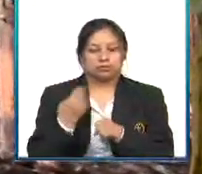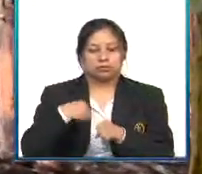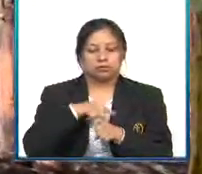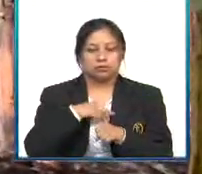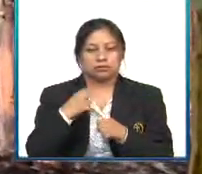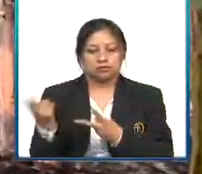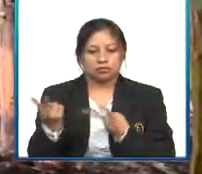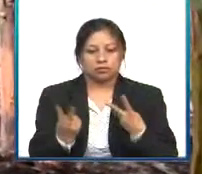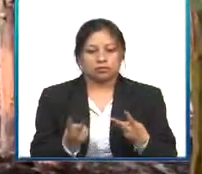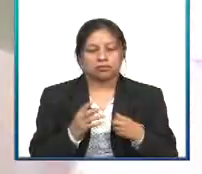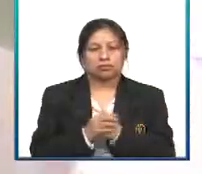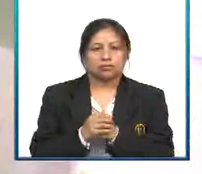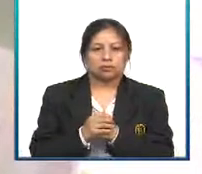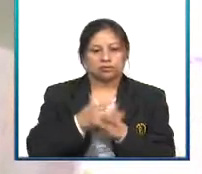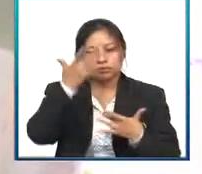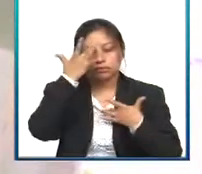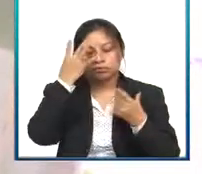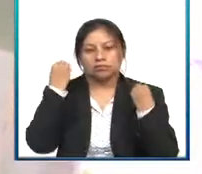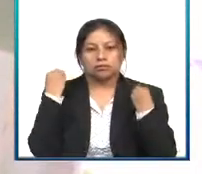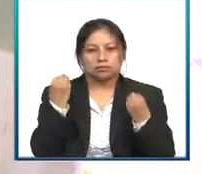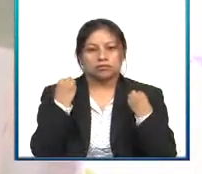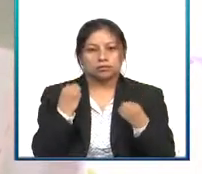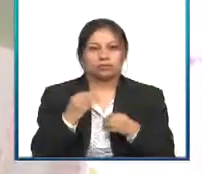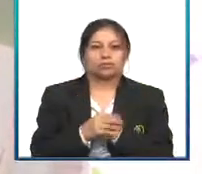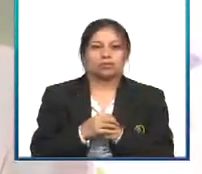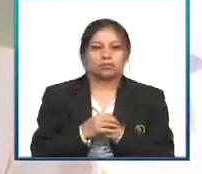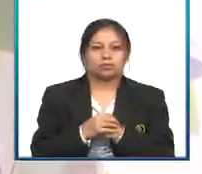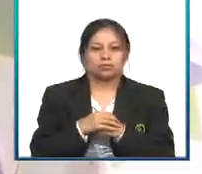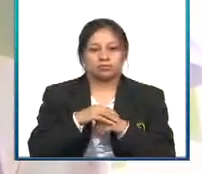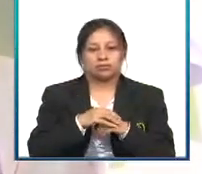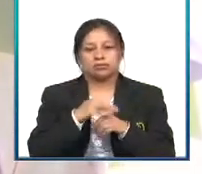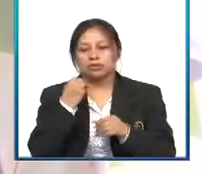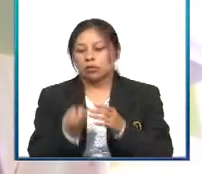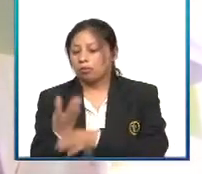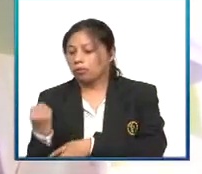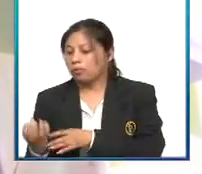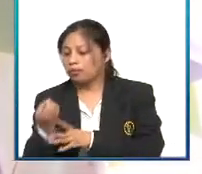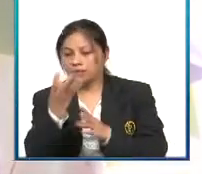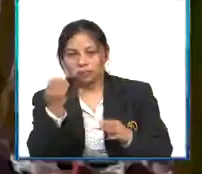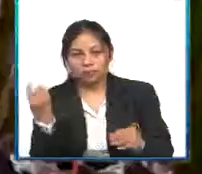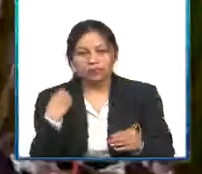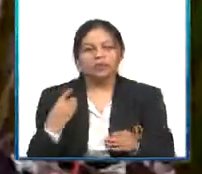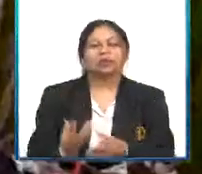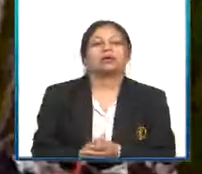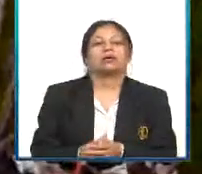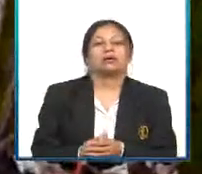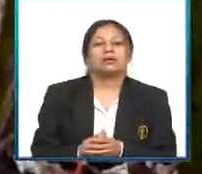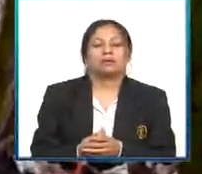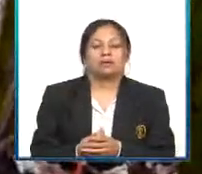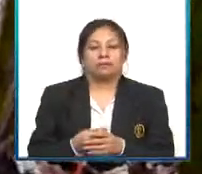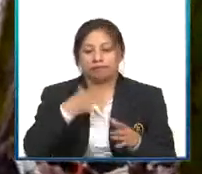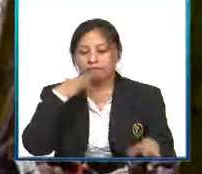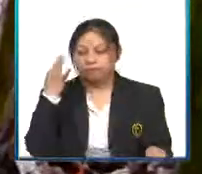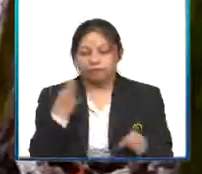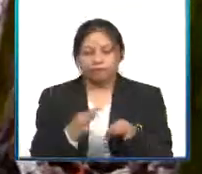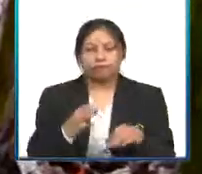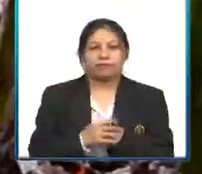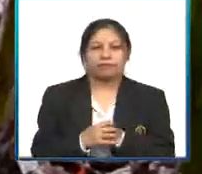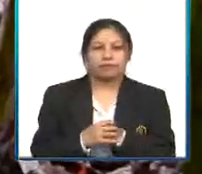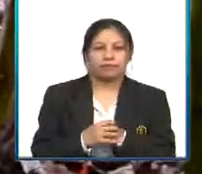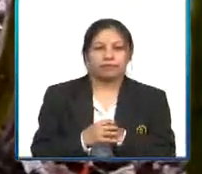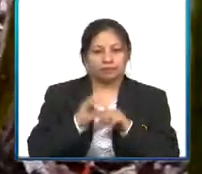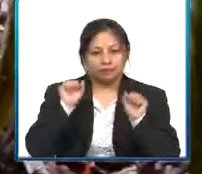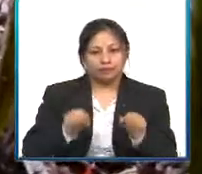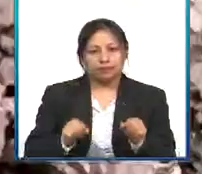nosotros nos vienen aquí enfermedades en lo que es el cultivo de la planta. Y la verdad,